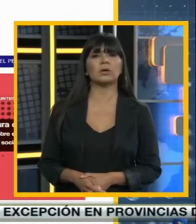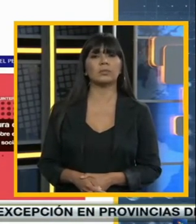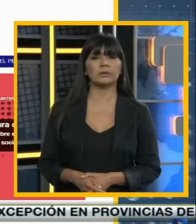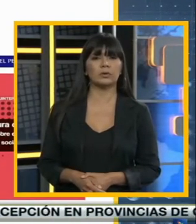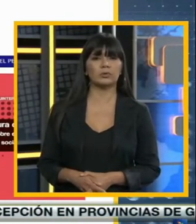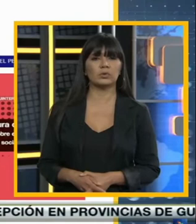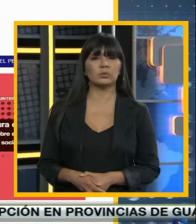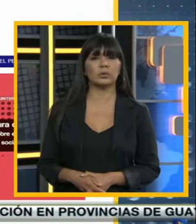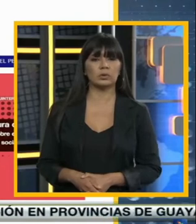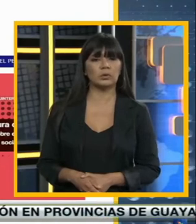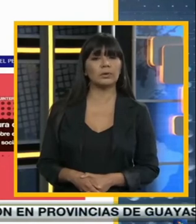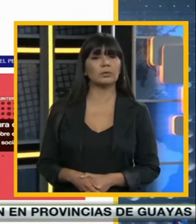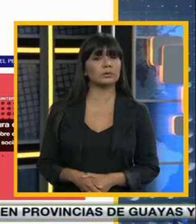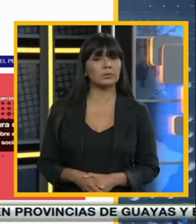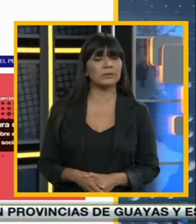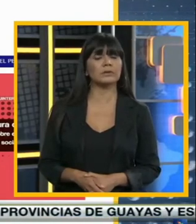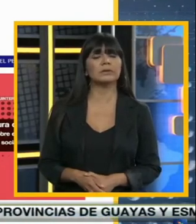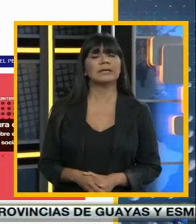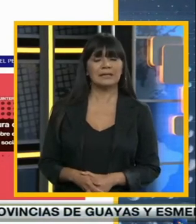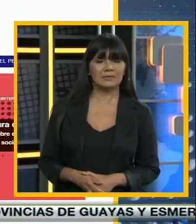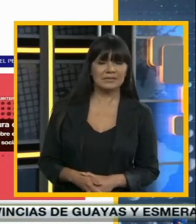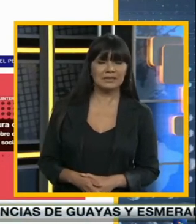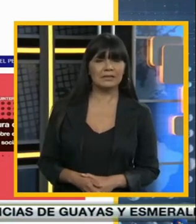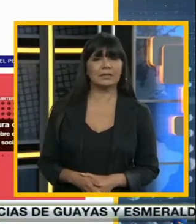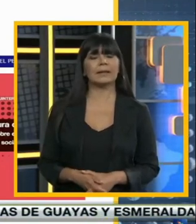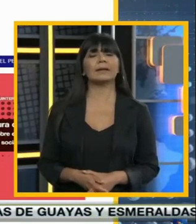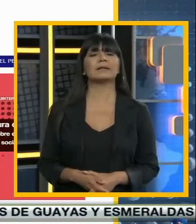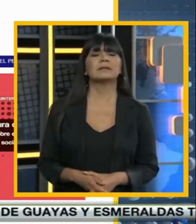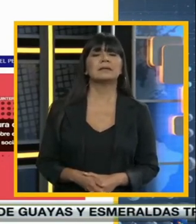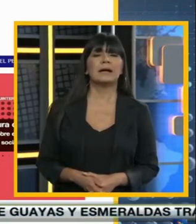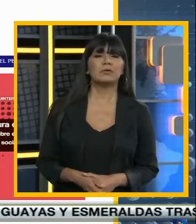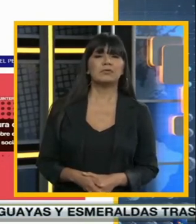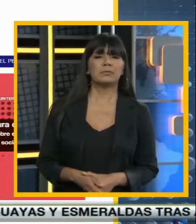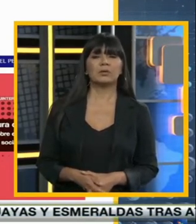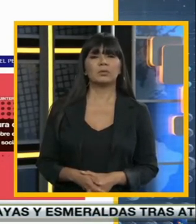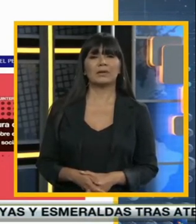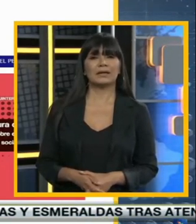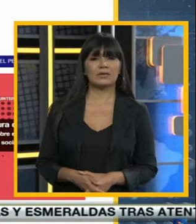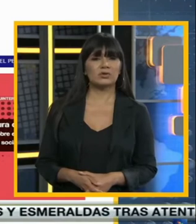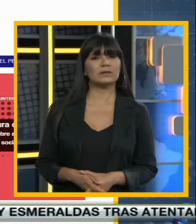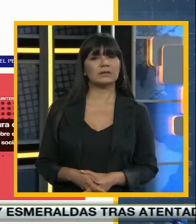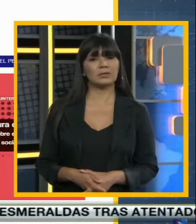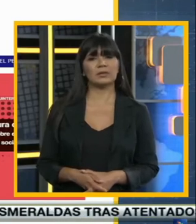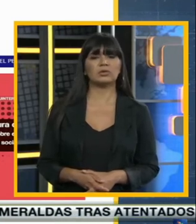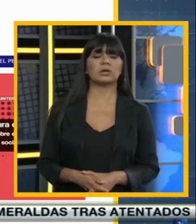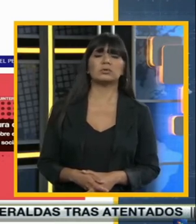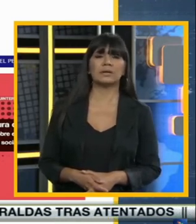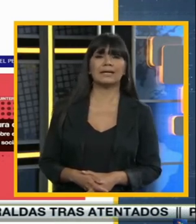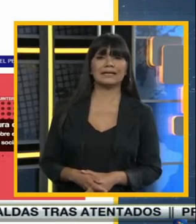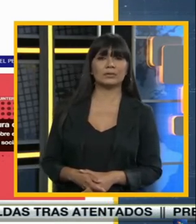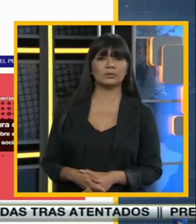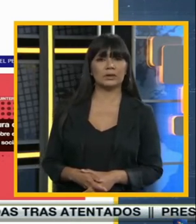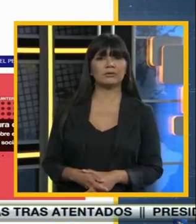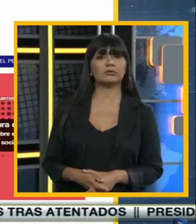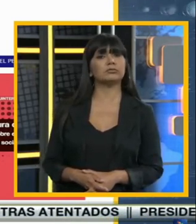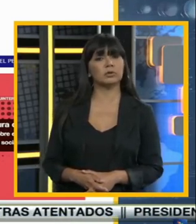Nicolás Maduro, acompañado por su homólogo colombiano, Gustavo Petro, de visita ayer en Caracas. Ambos firmaron una declaración en temas de lucha contra